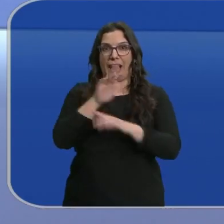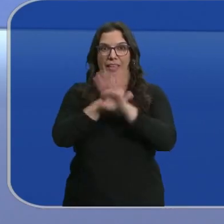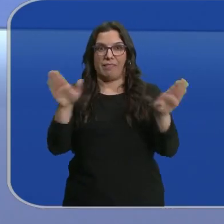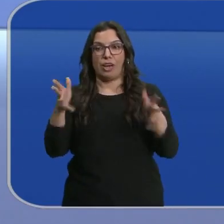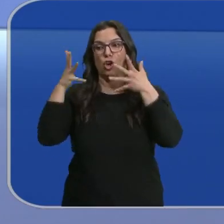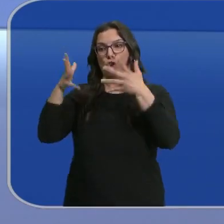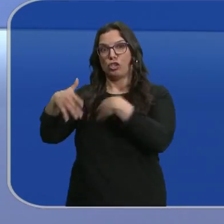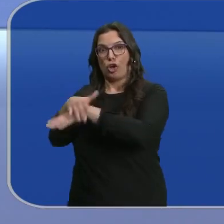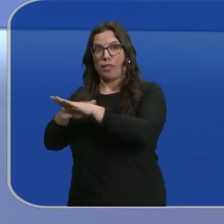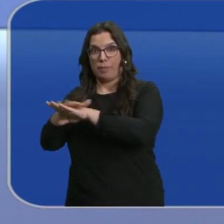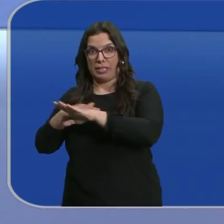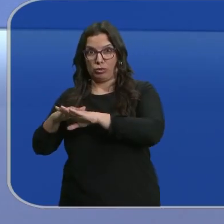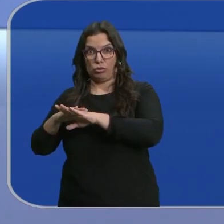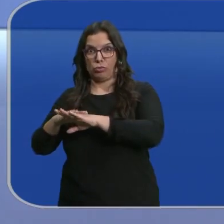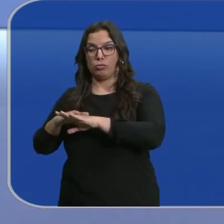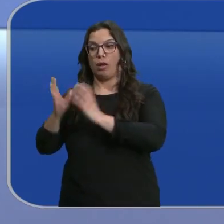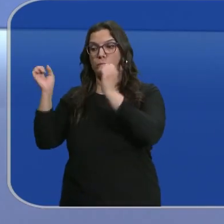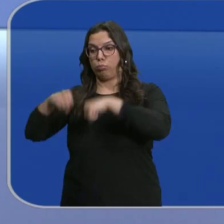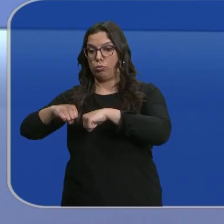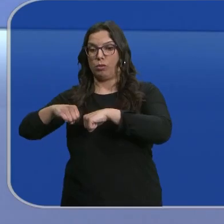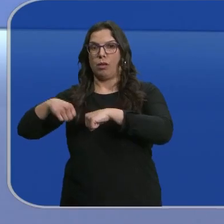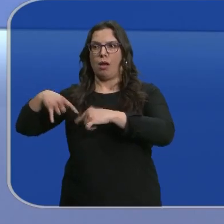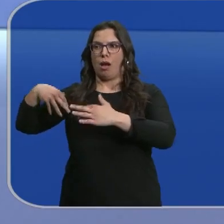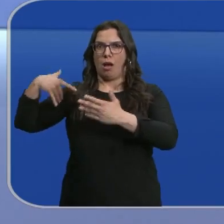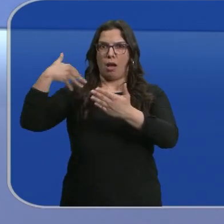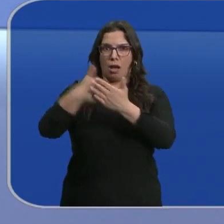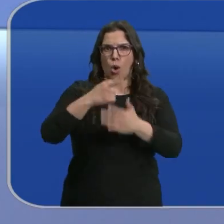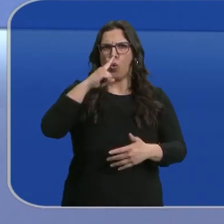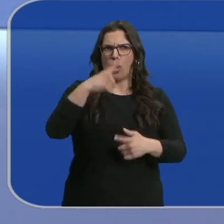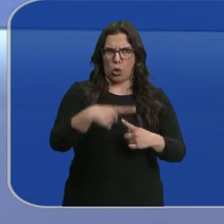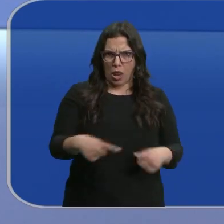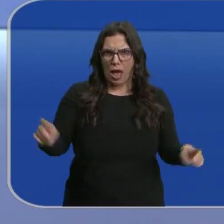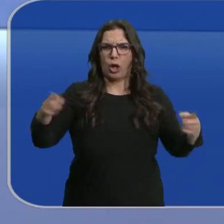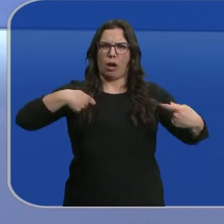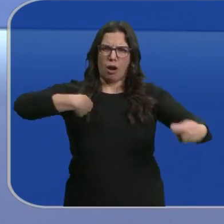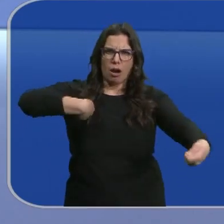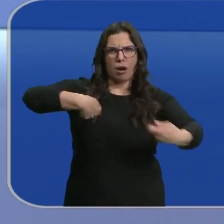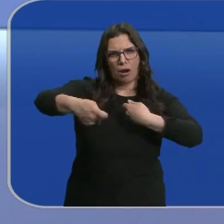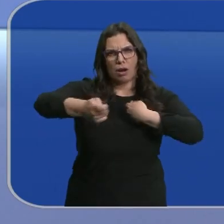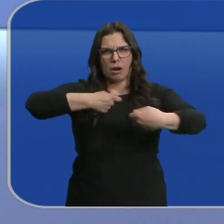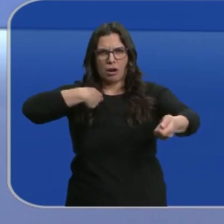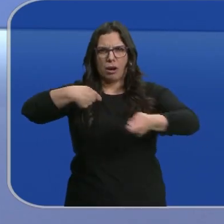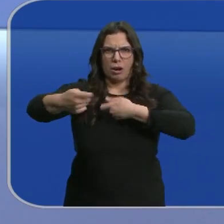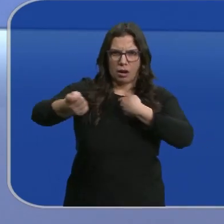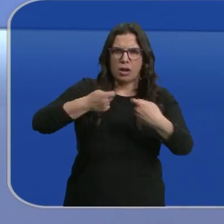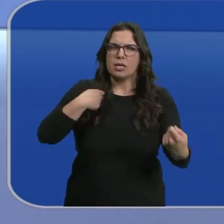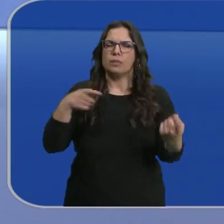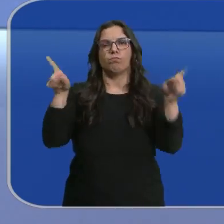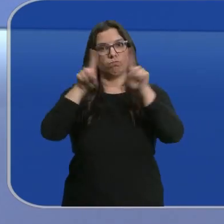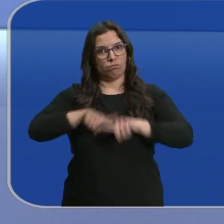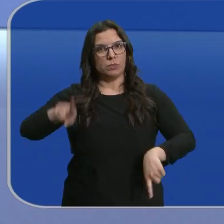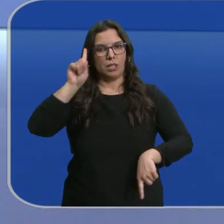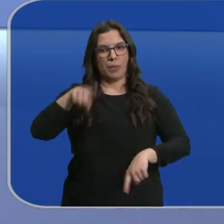pactó en el Consejo de Ministros con lo que finalmente durante un año largo de negociación y como han dicho de negociación